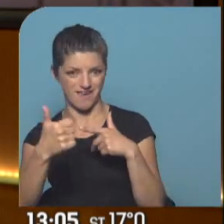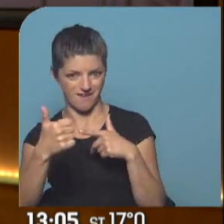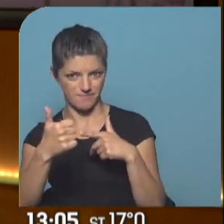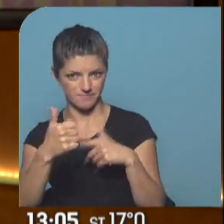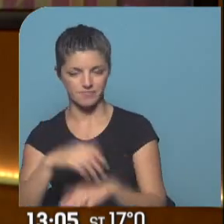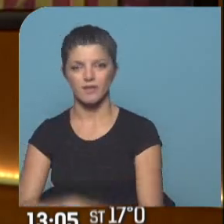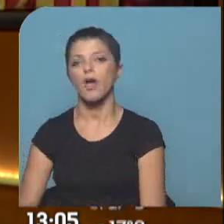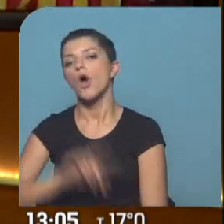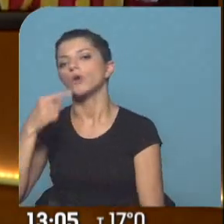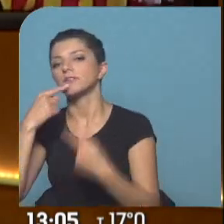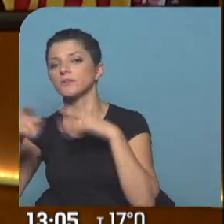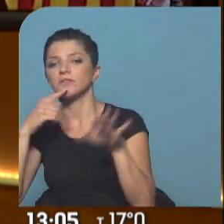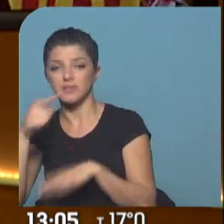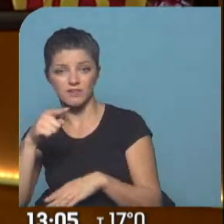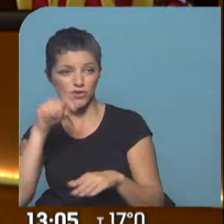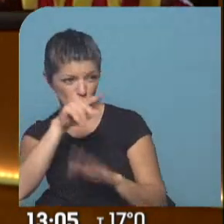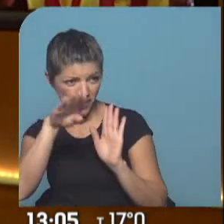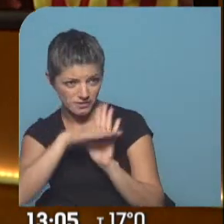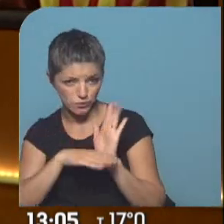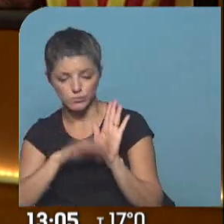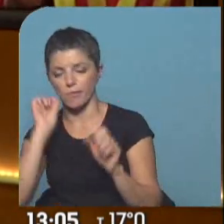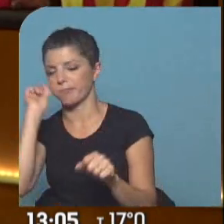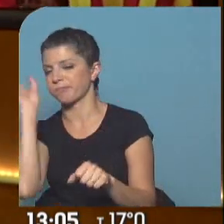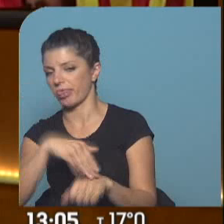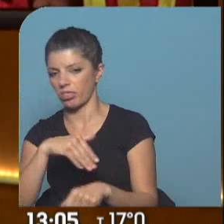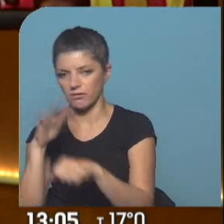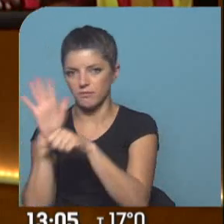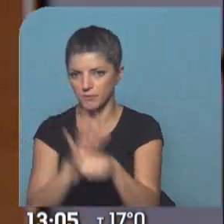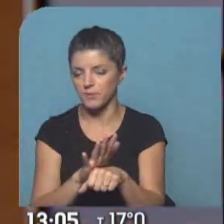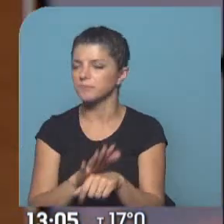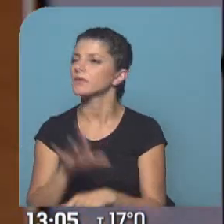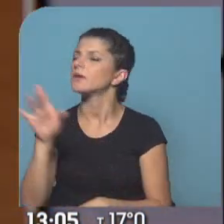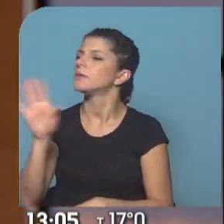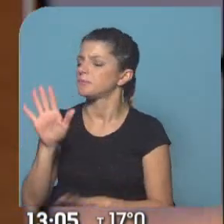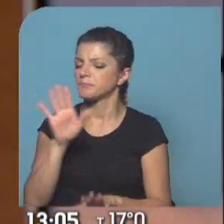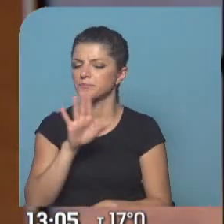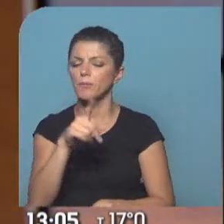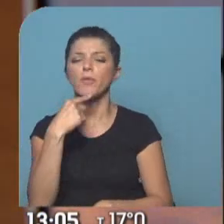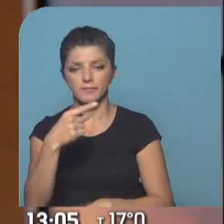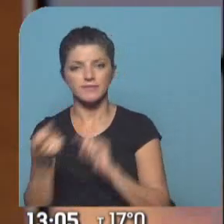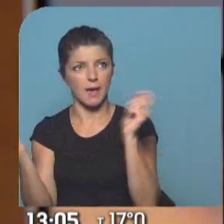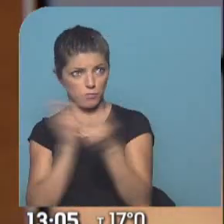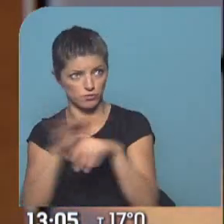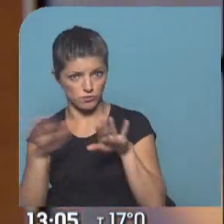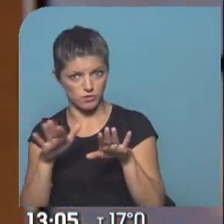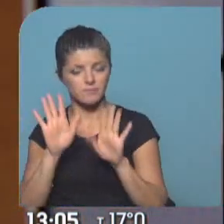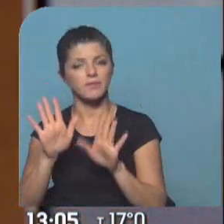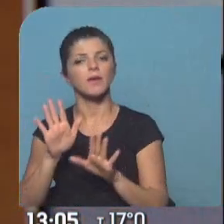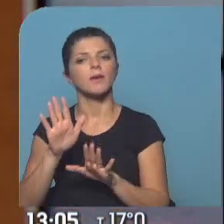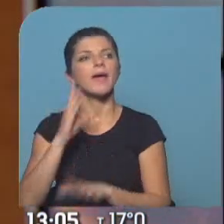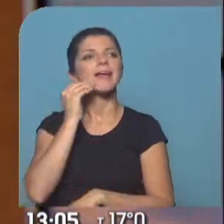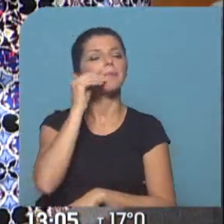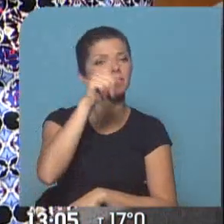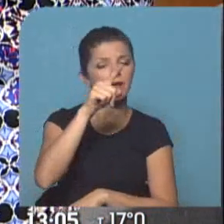no cepillamos el Estatuto de Cataluña. ¿No? Cuando hablas de que cambiaron las condiciones, ¿el Brexit también de algún